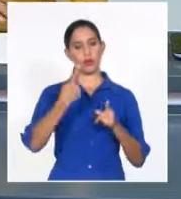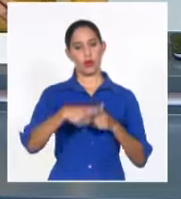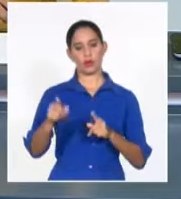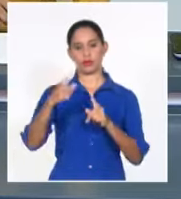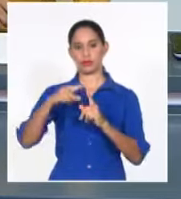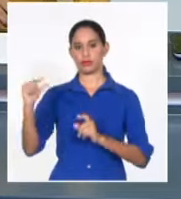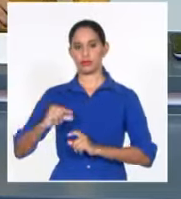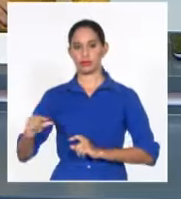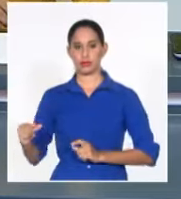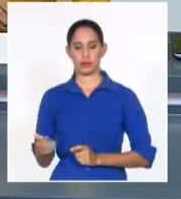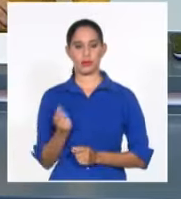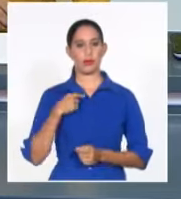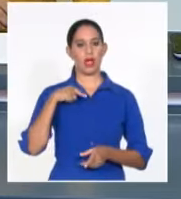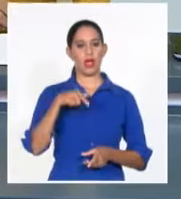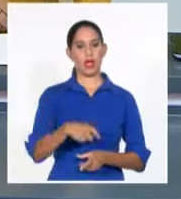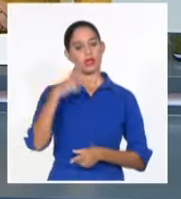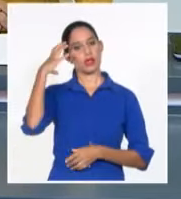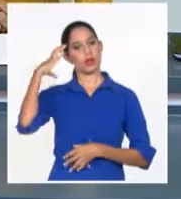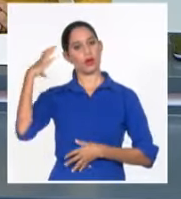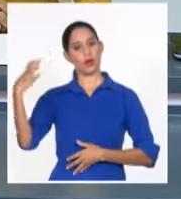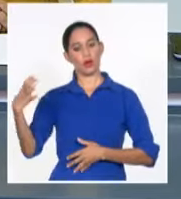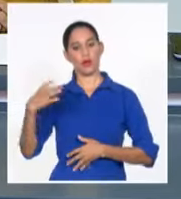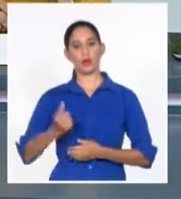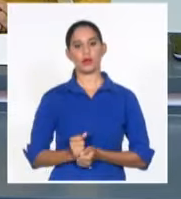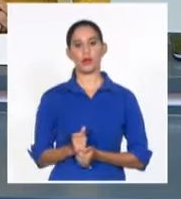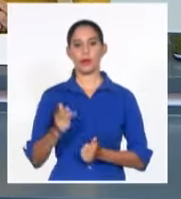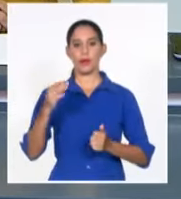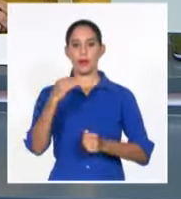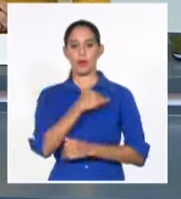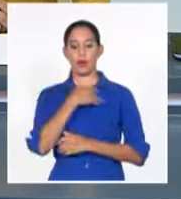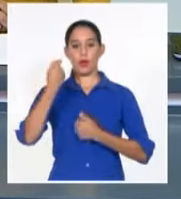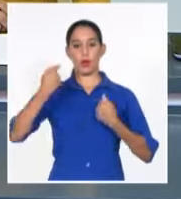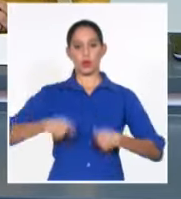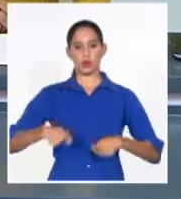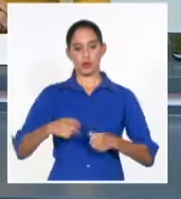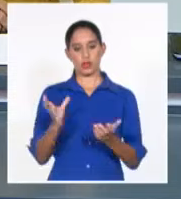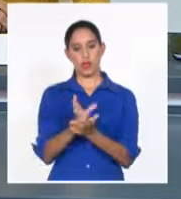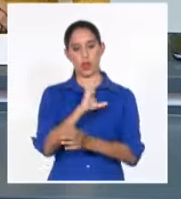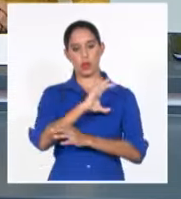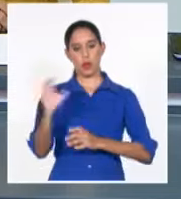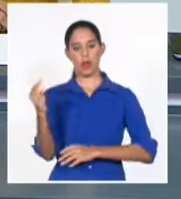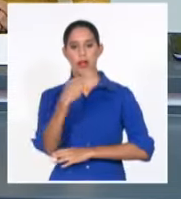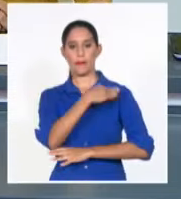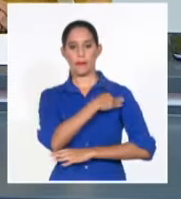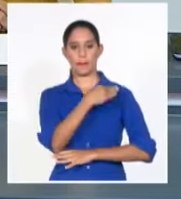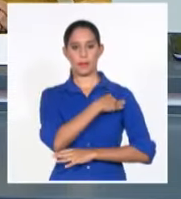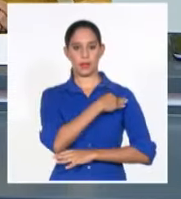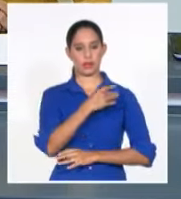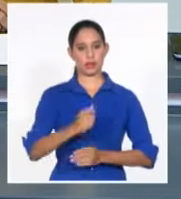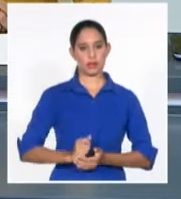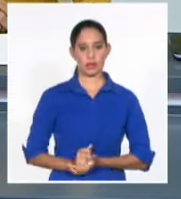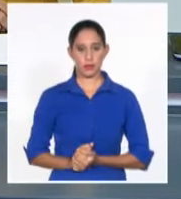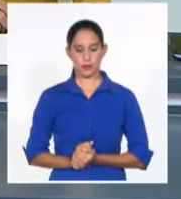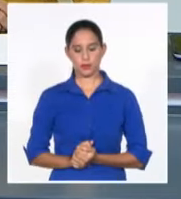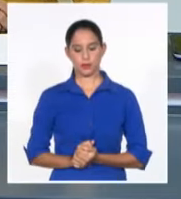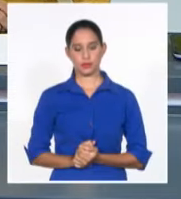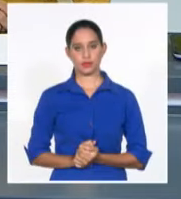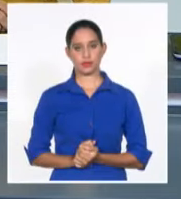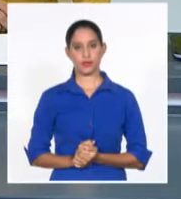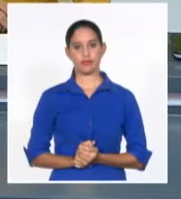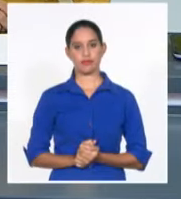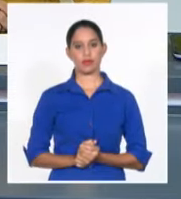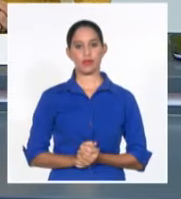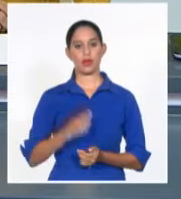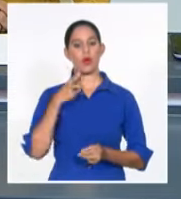Aniversario 40 de los órganos militares de justicia fue conmemorado en la Escuela Militar Superior Comandante Arides Esteves Sánchez, Orden